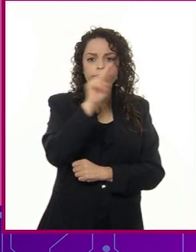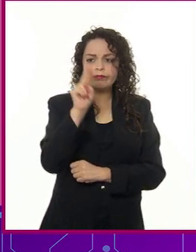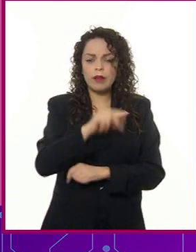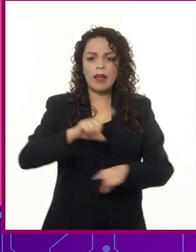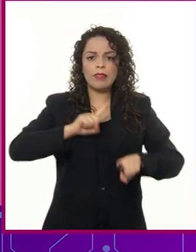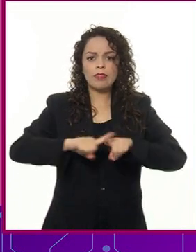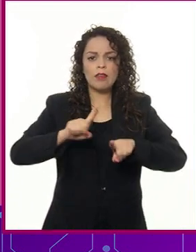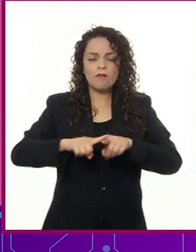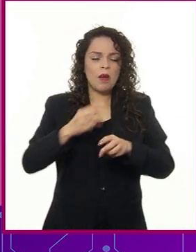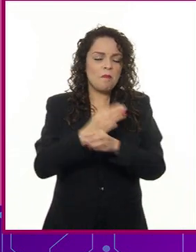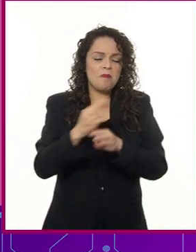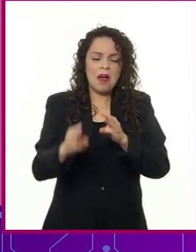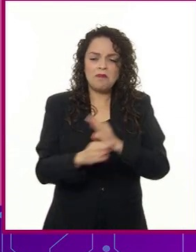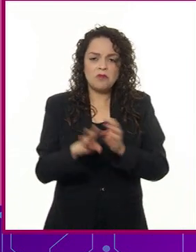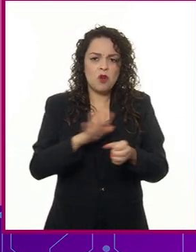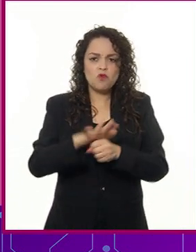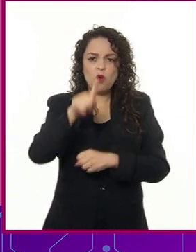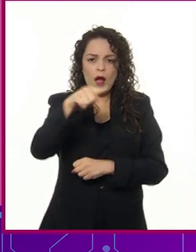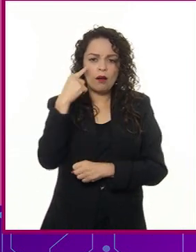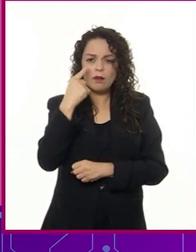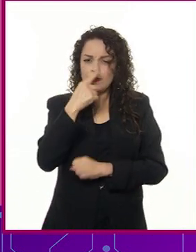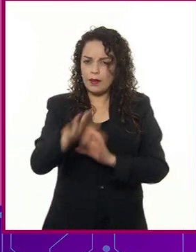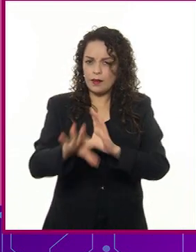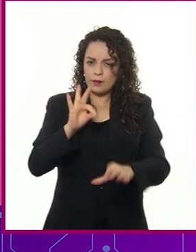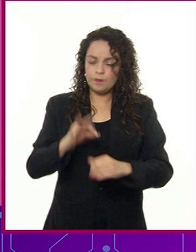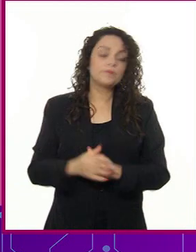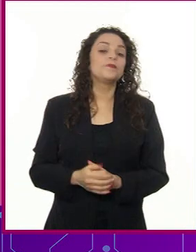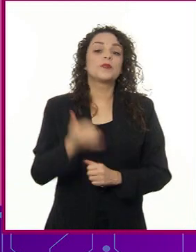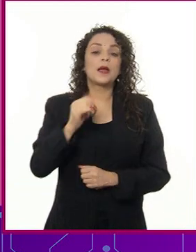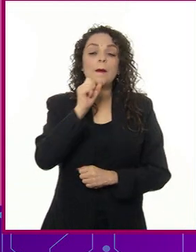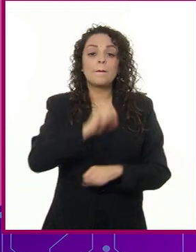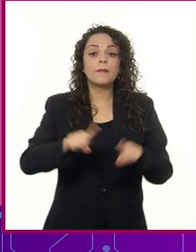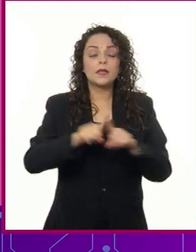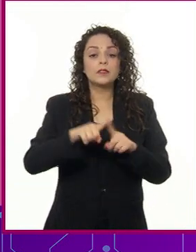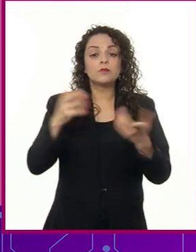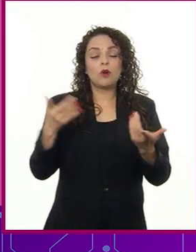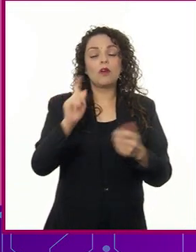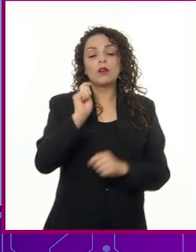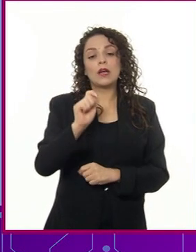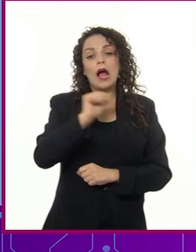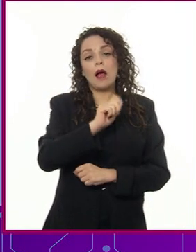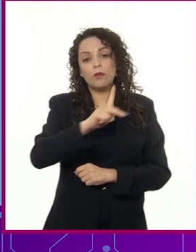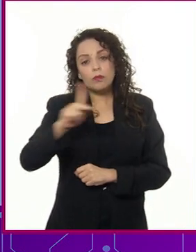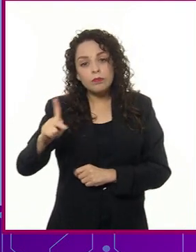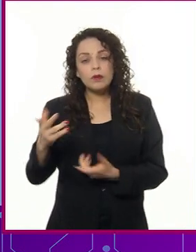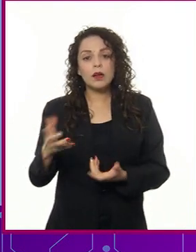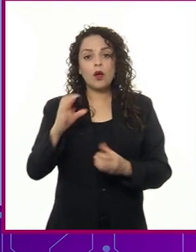materiales, pero también se puede realizar a través de aplicaciones y programas de manera digital.